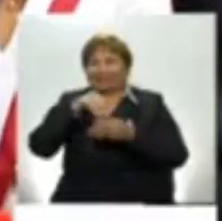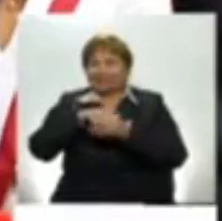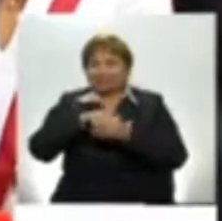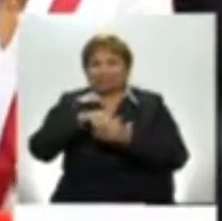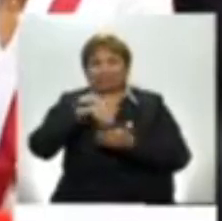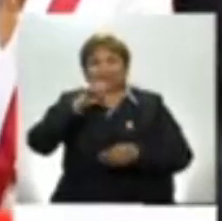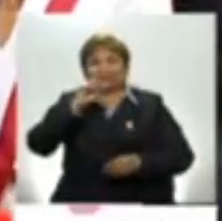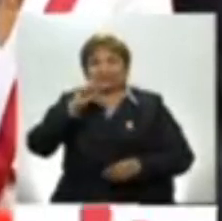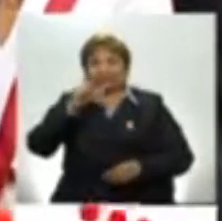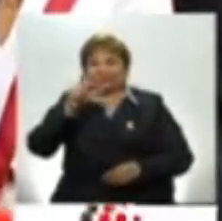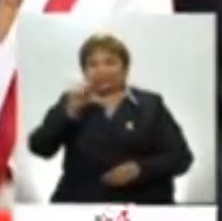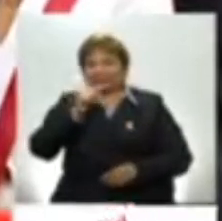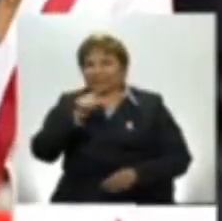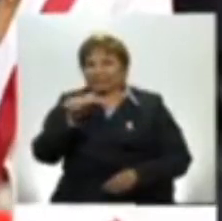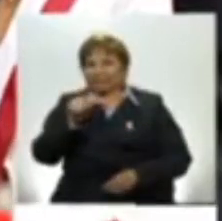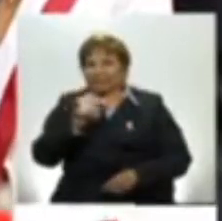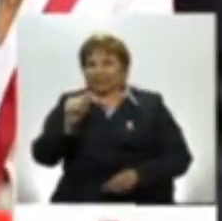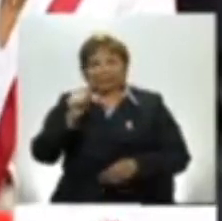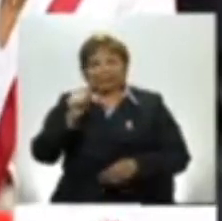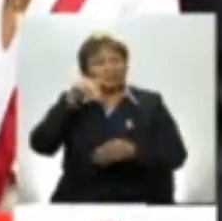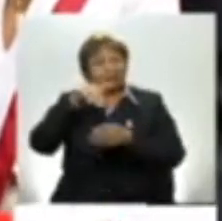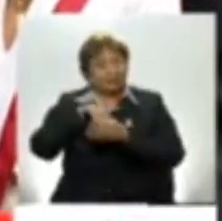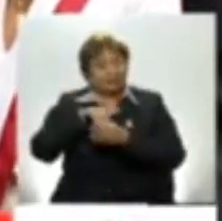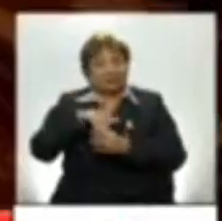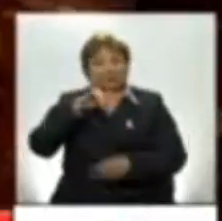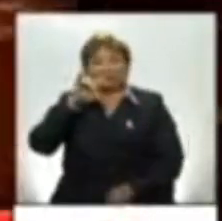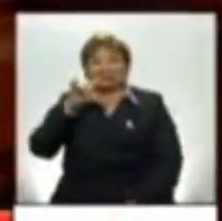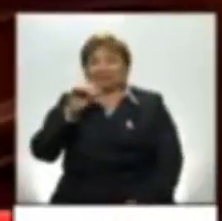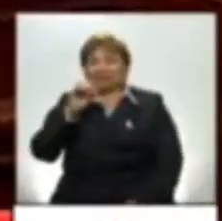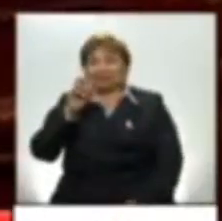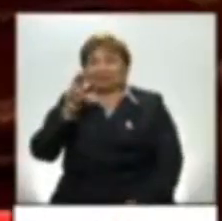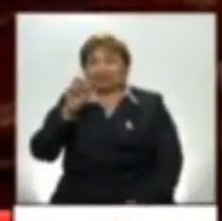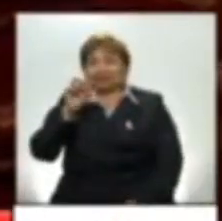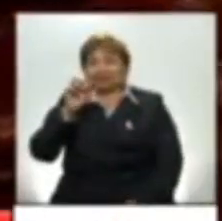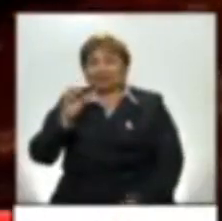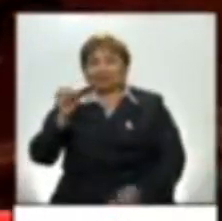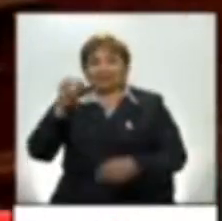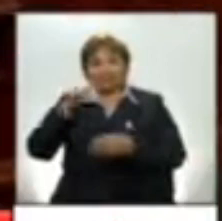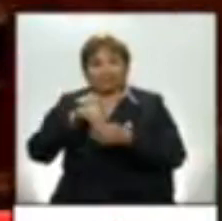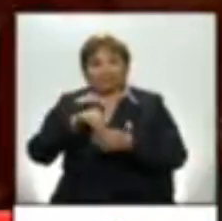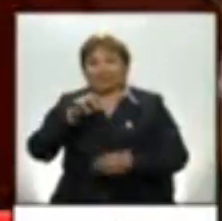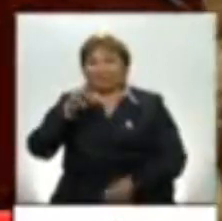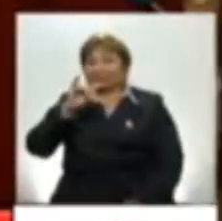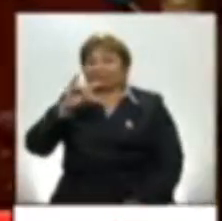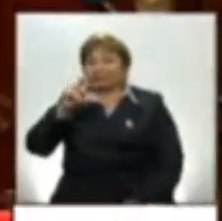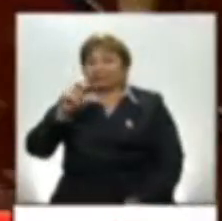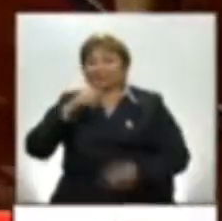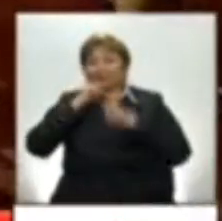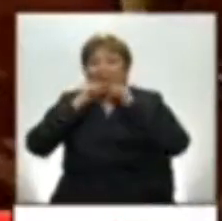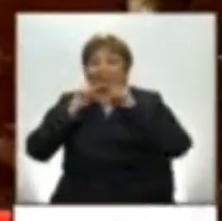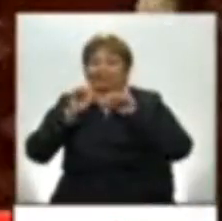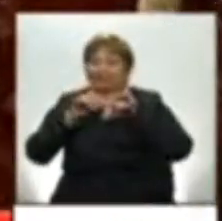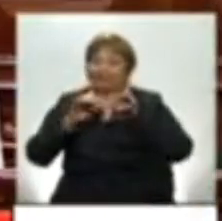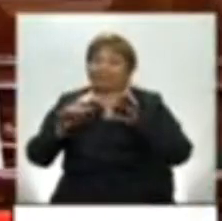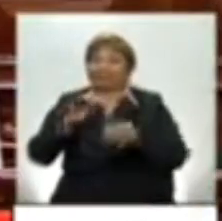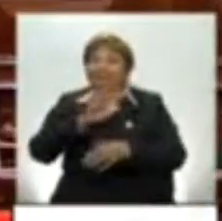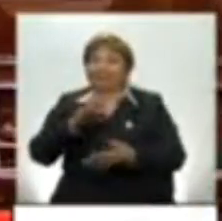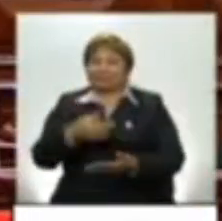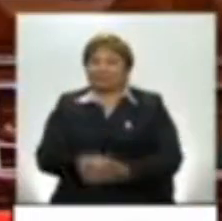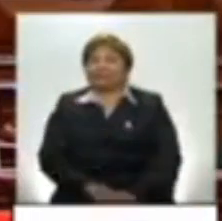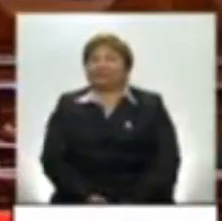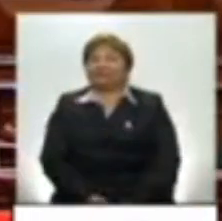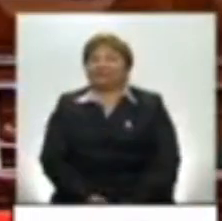Sanginés Salazar, miembro del Pleno, Jorge Armando Rodríguez Vélez, miembro del Pleno, Lourdes Rita Barca Cuamán, secretaria general.